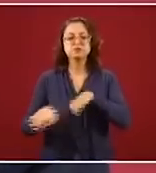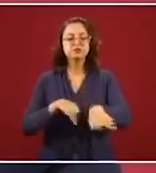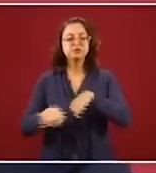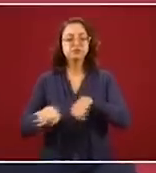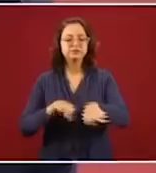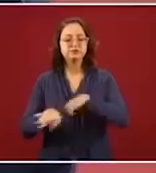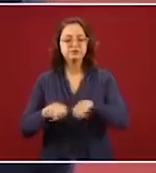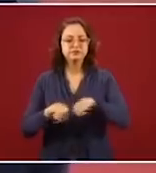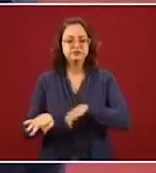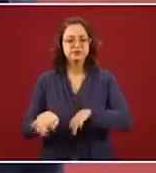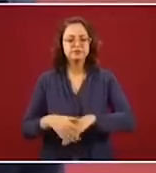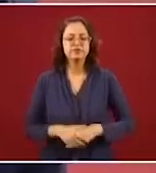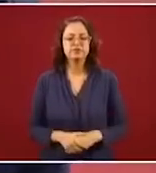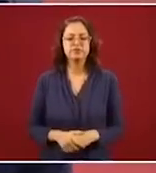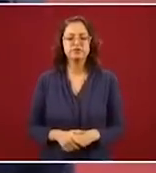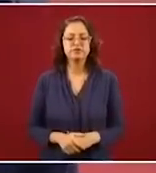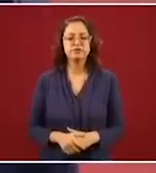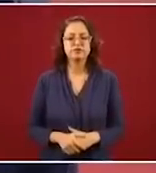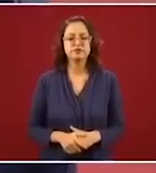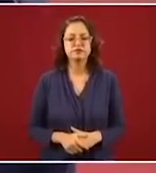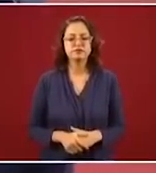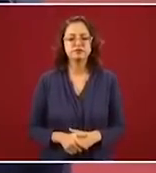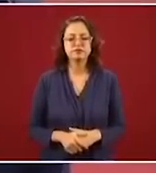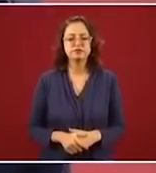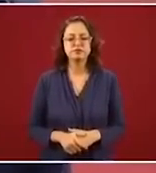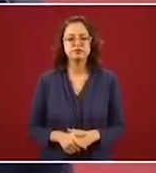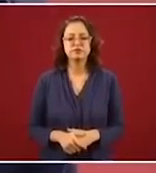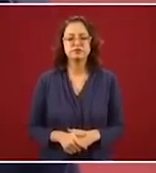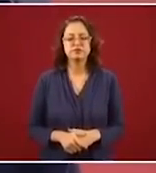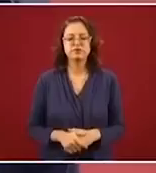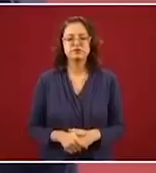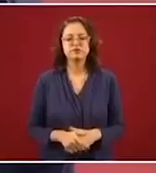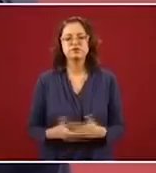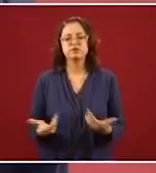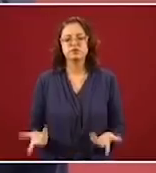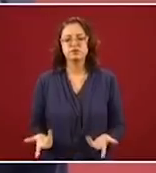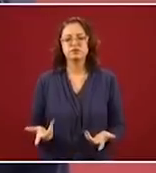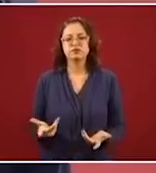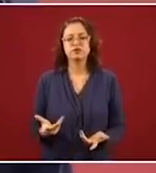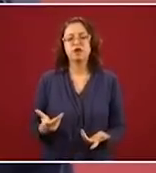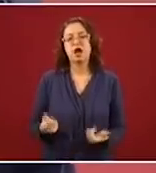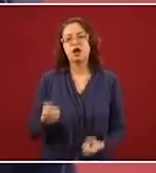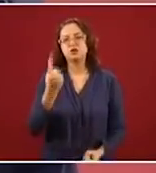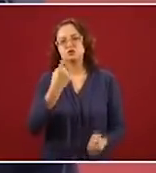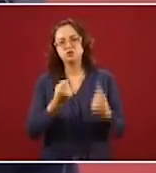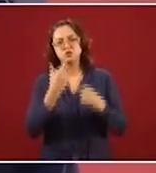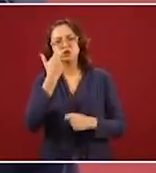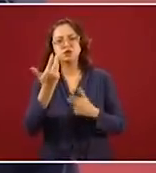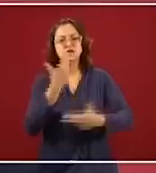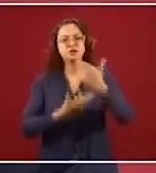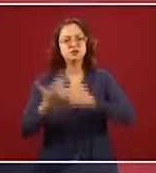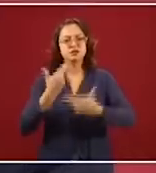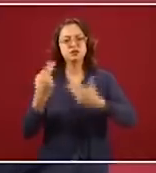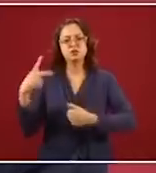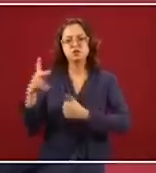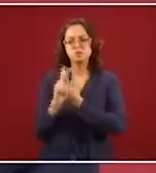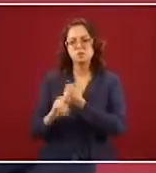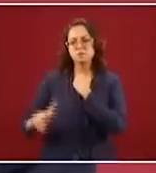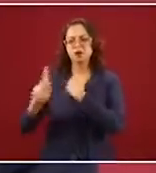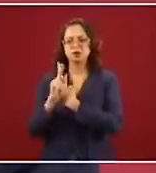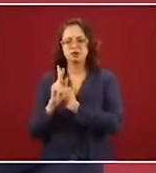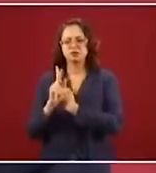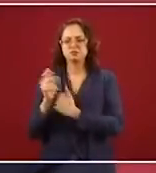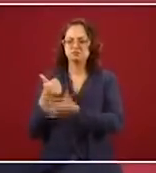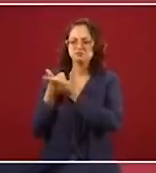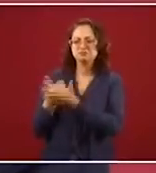Algunos que están regresando se les está consiguiendo empleo en Honduras. En fin, eso es lo que